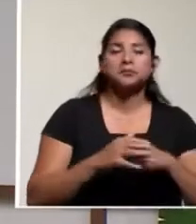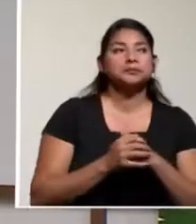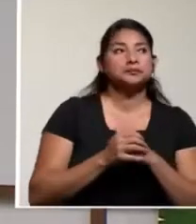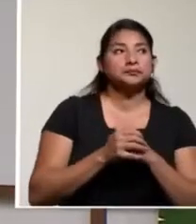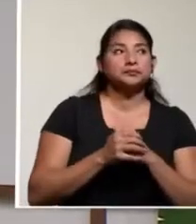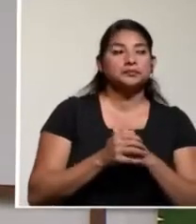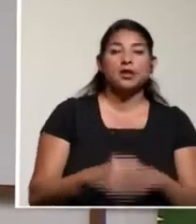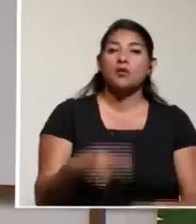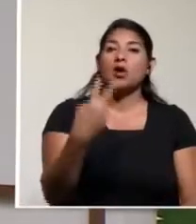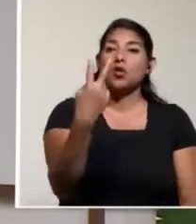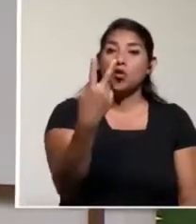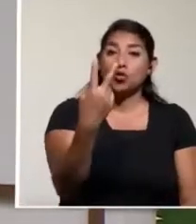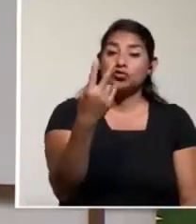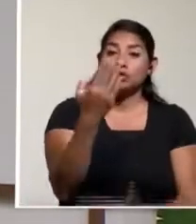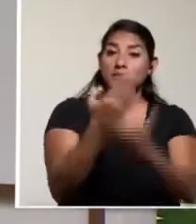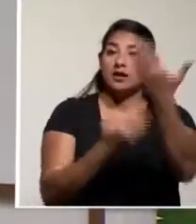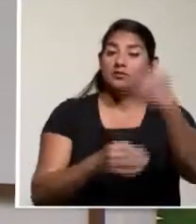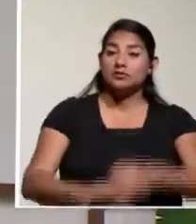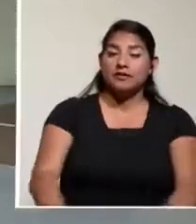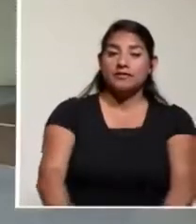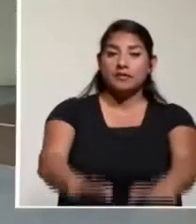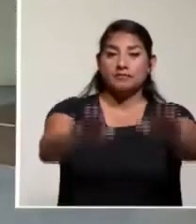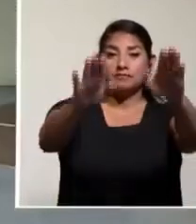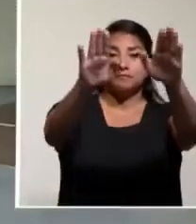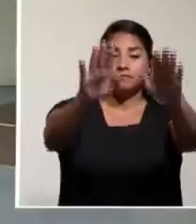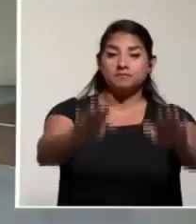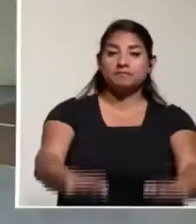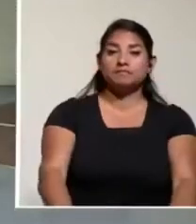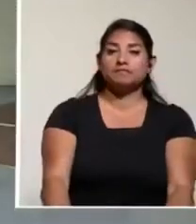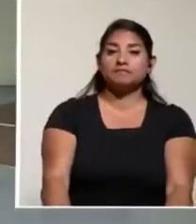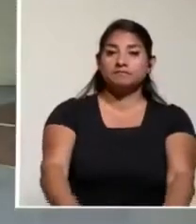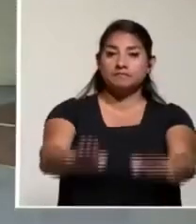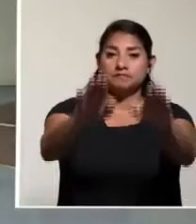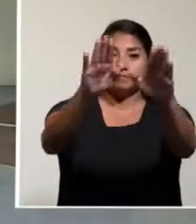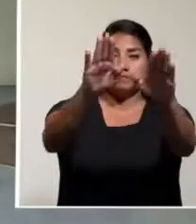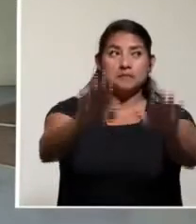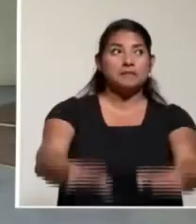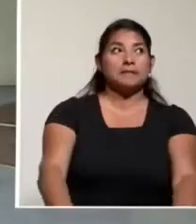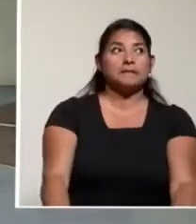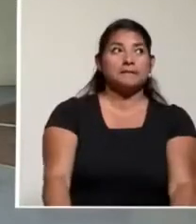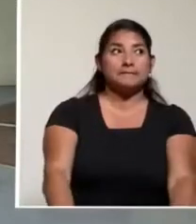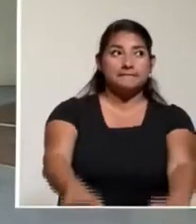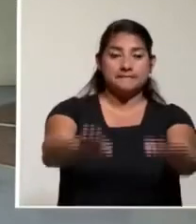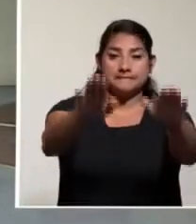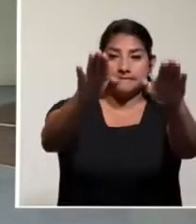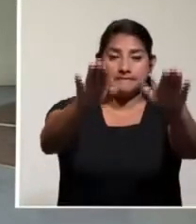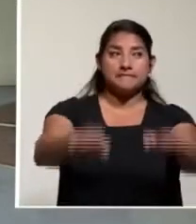Y los dos, arriba, abajo, porque los combinamos.